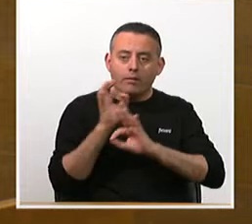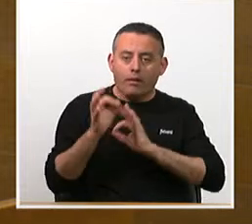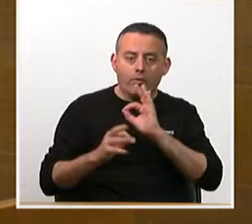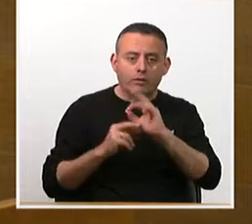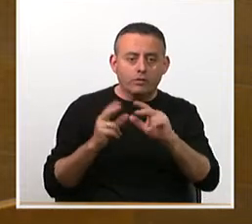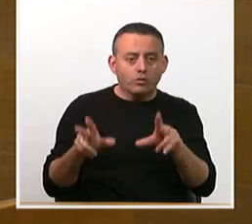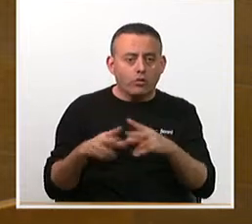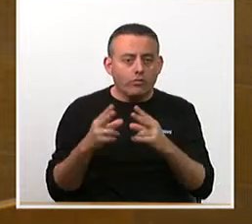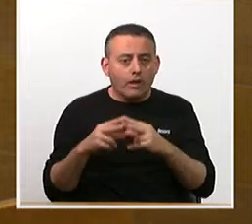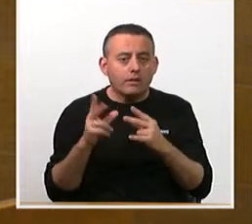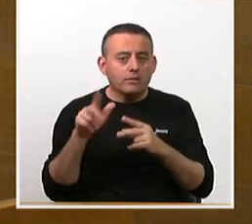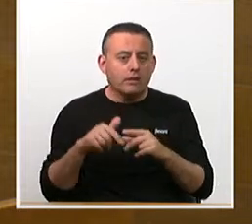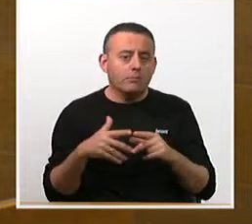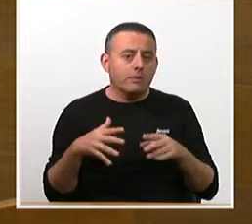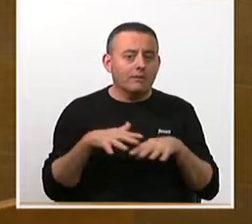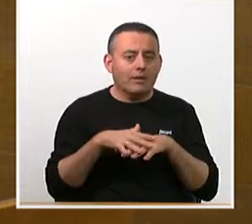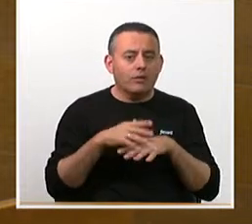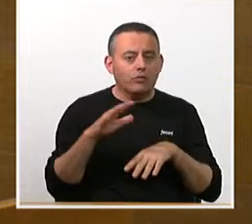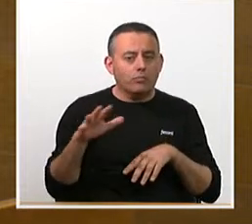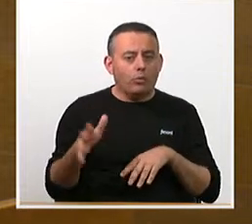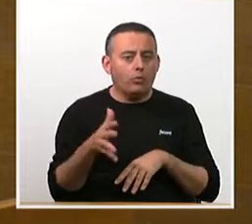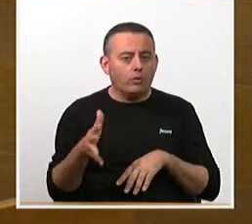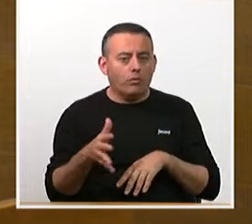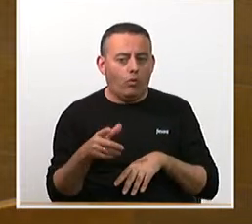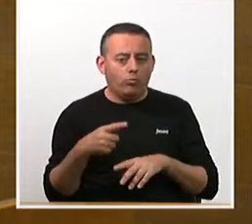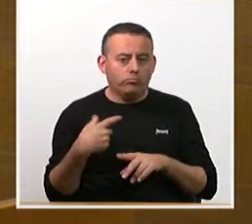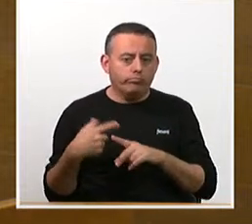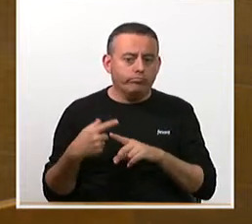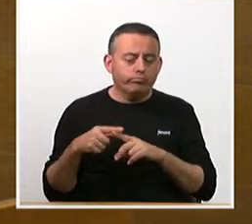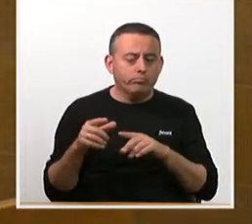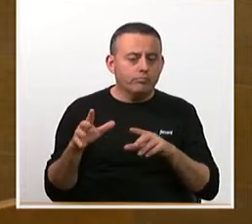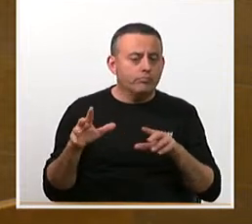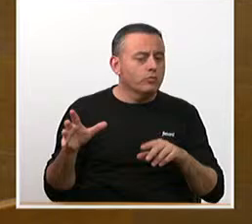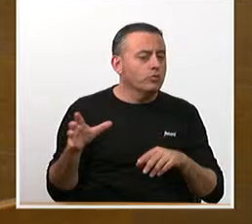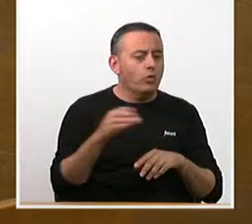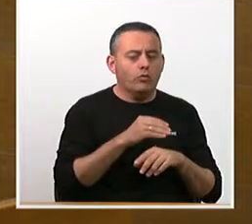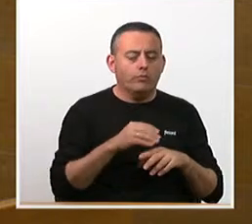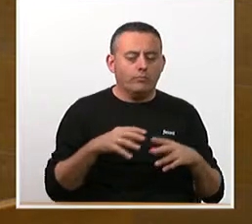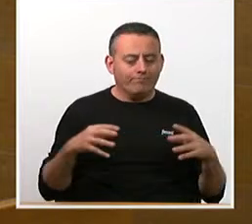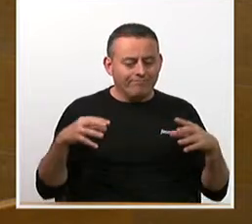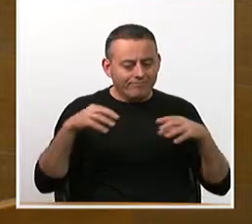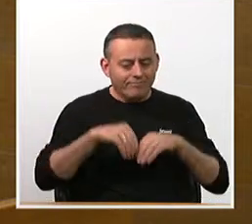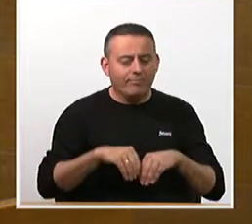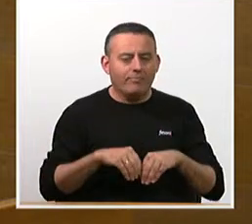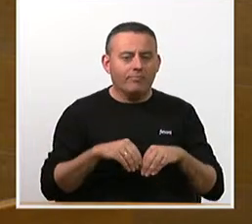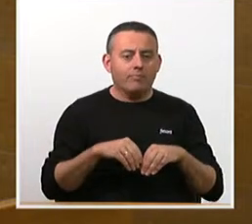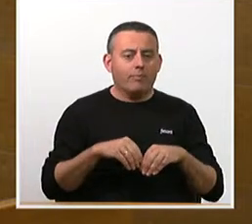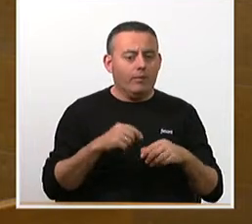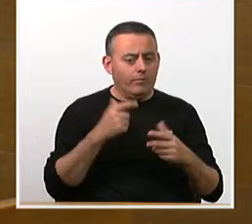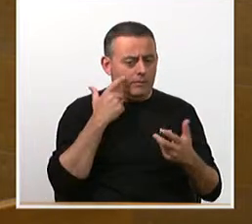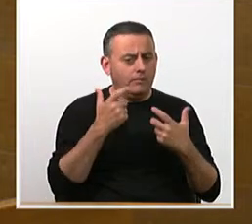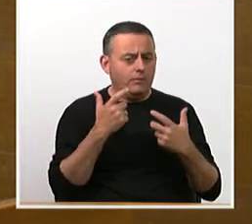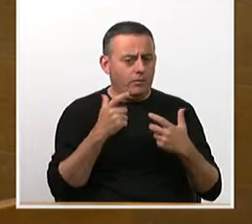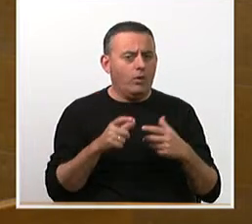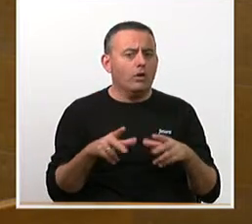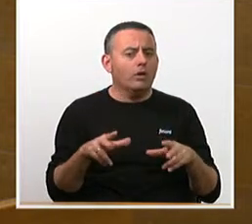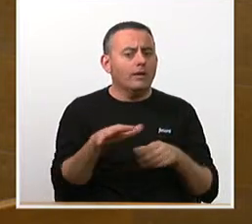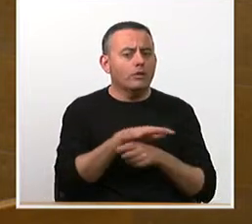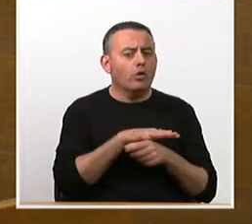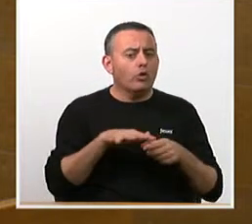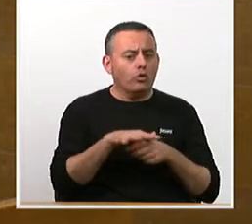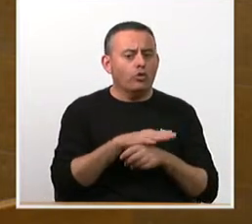y el tejido productivo y su composición lógicamente debe reflejar adecuadamente la pluralidad del entorno social en la que